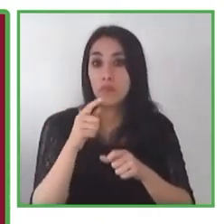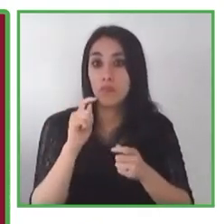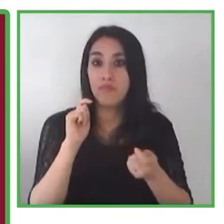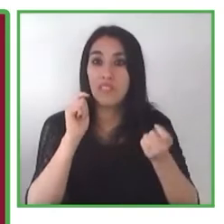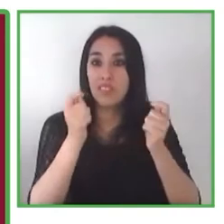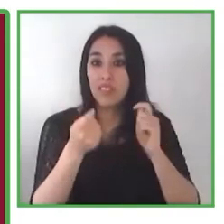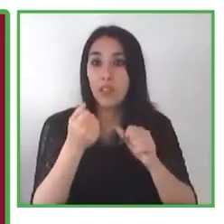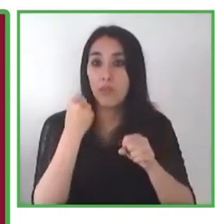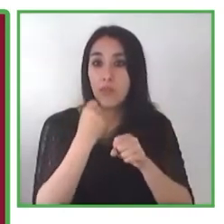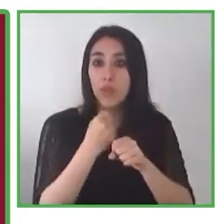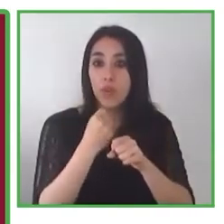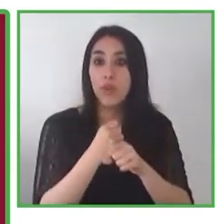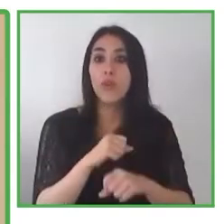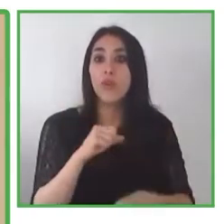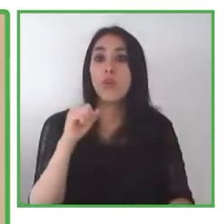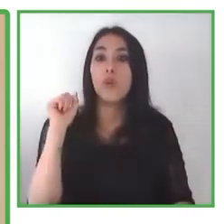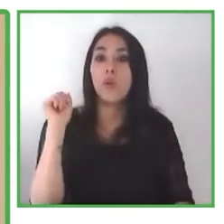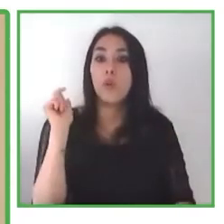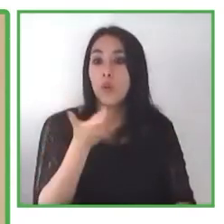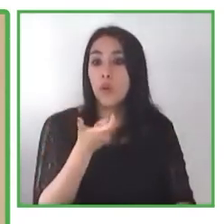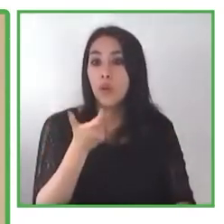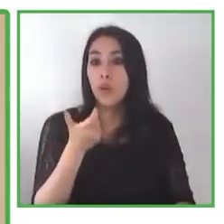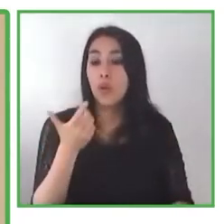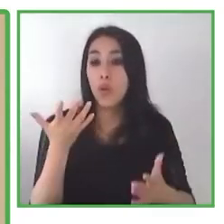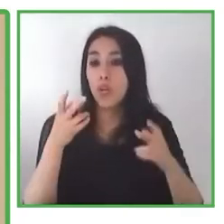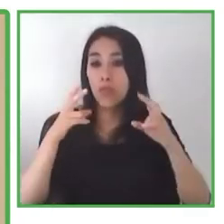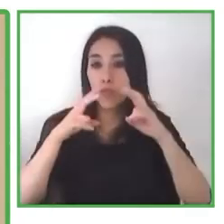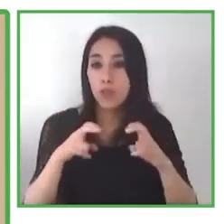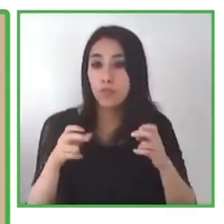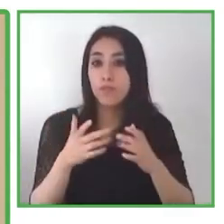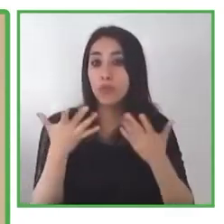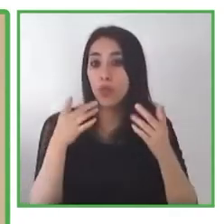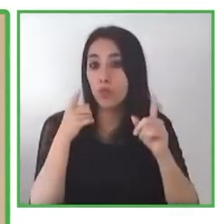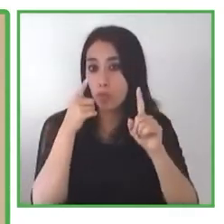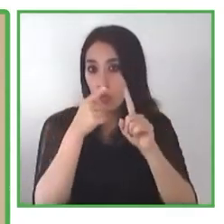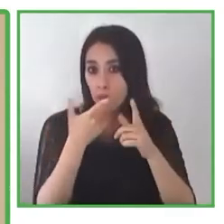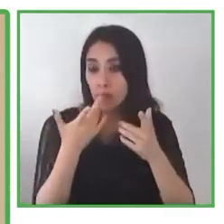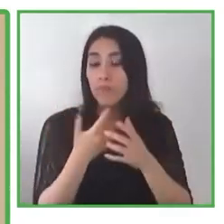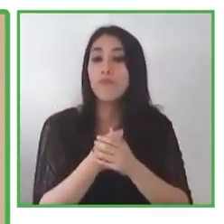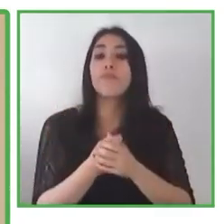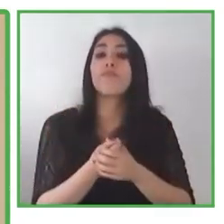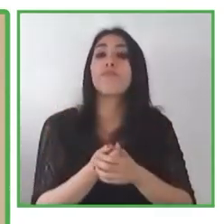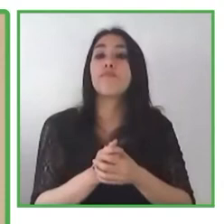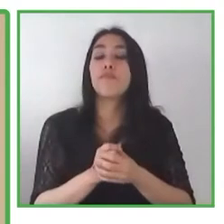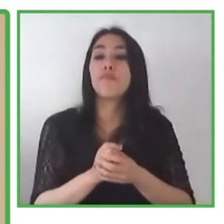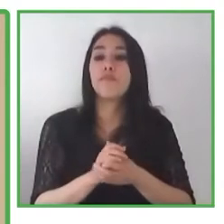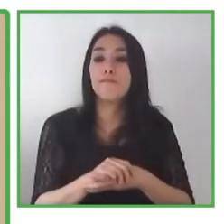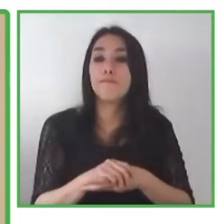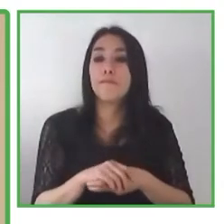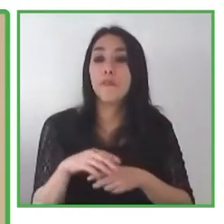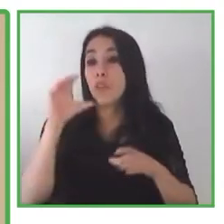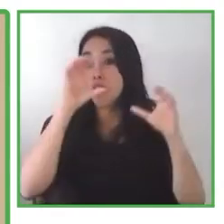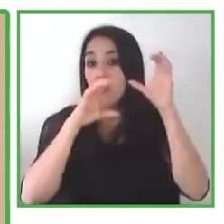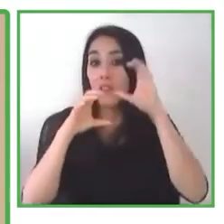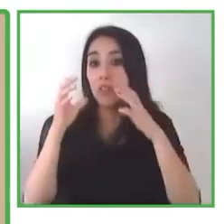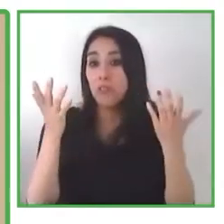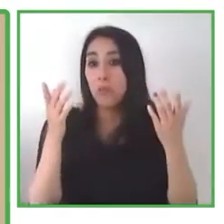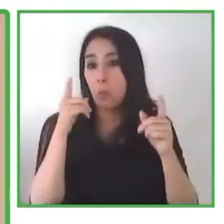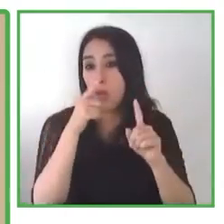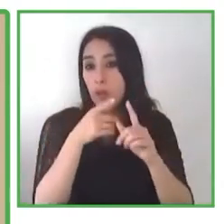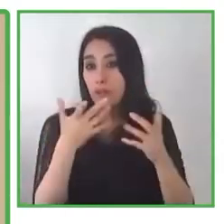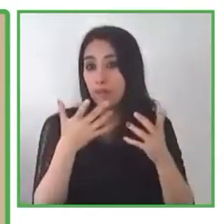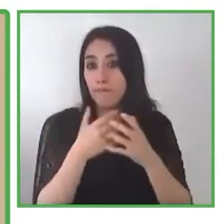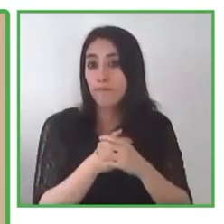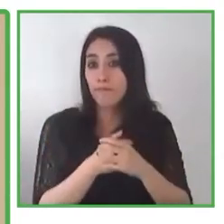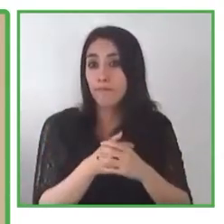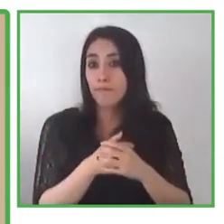empleo completo y productivo y trabajo digno para todas las personas. Analicemos el objetivo 8.5 de este objetivo en particular,